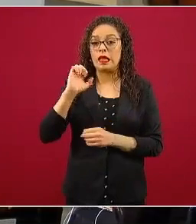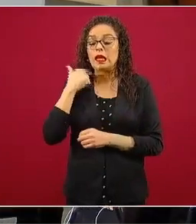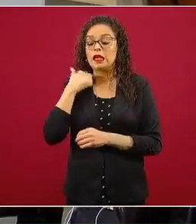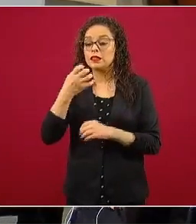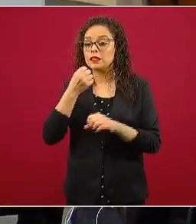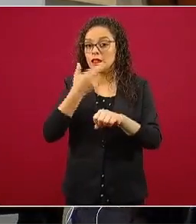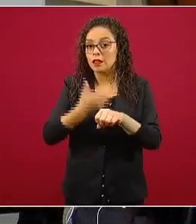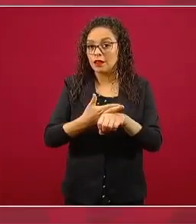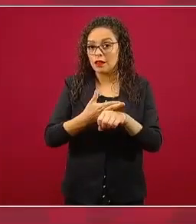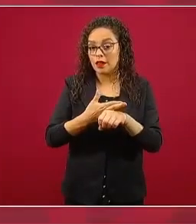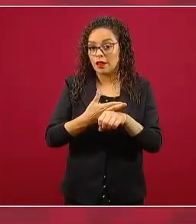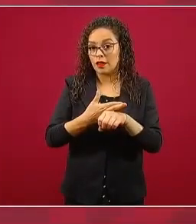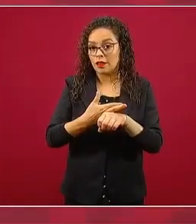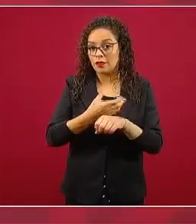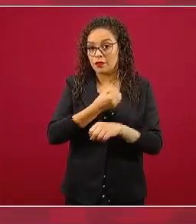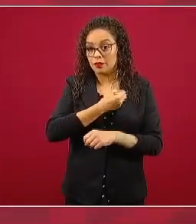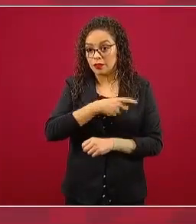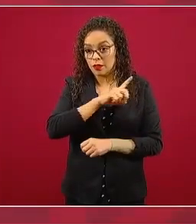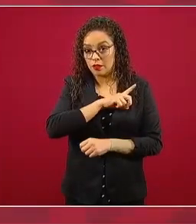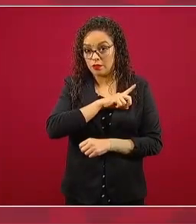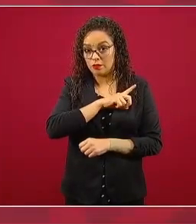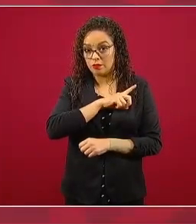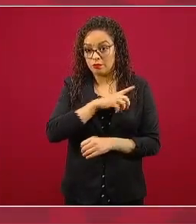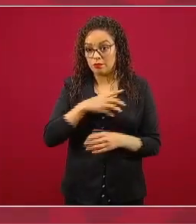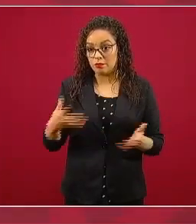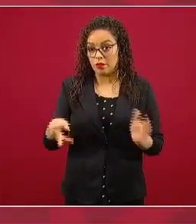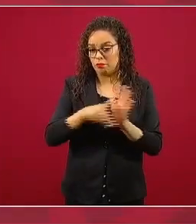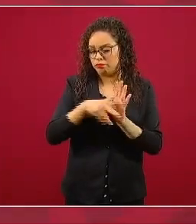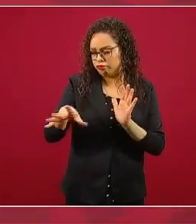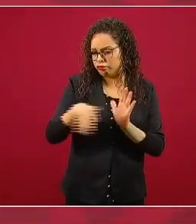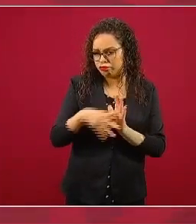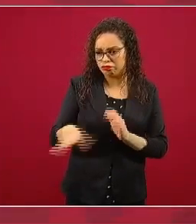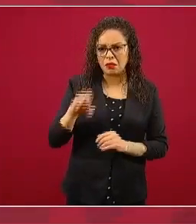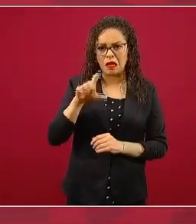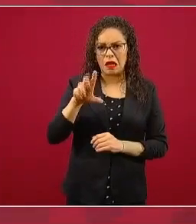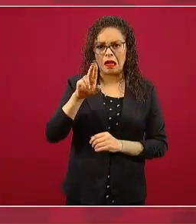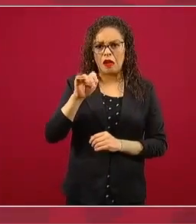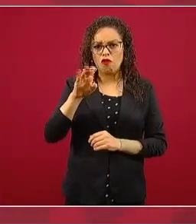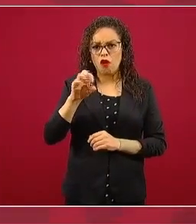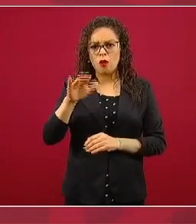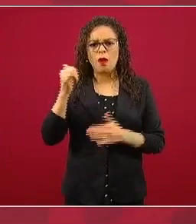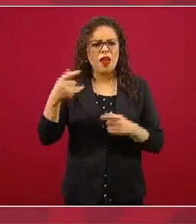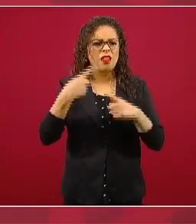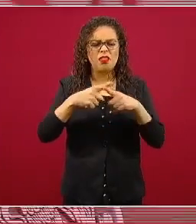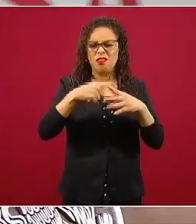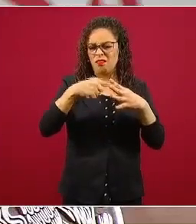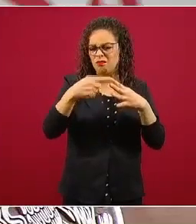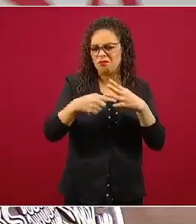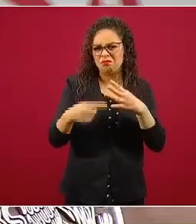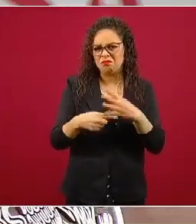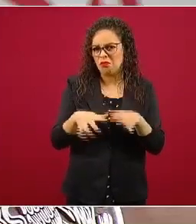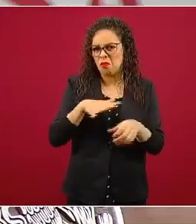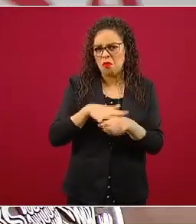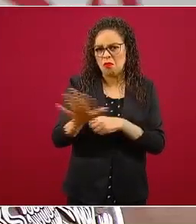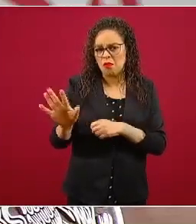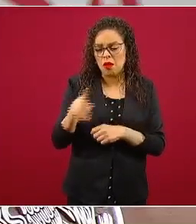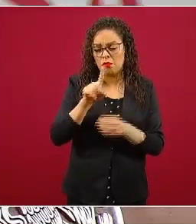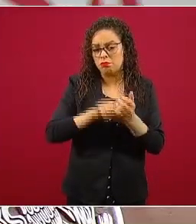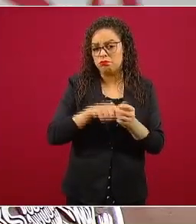están en su derecho, la Reforma y todos los medios. Ahora sí que